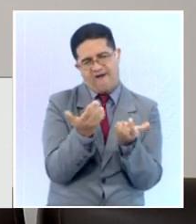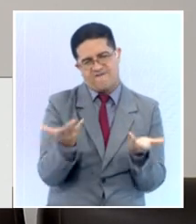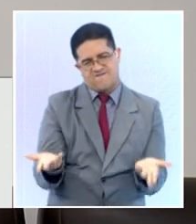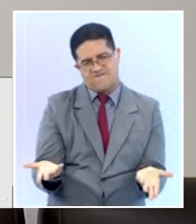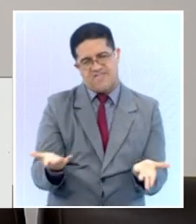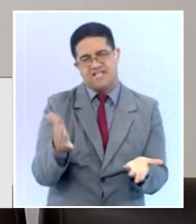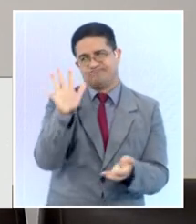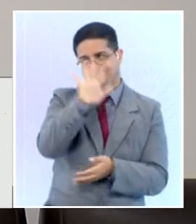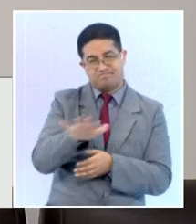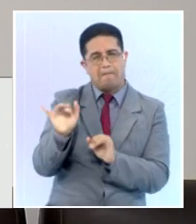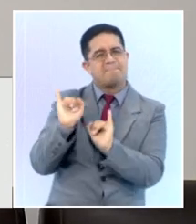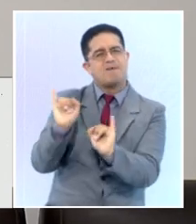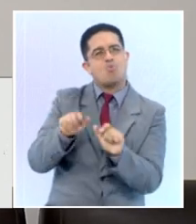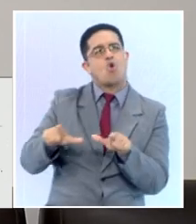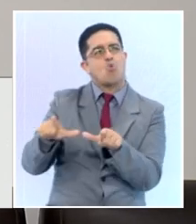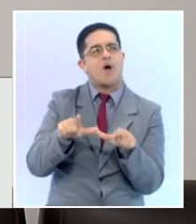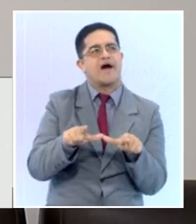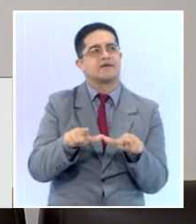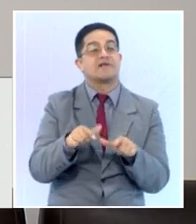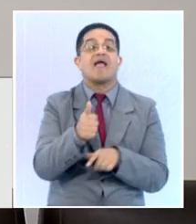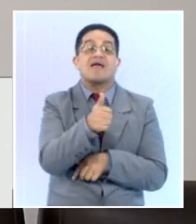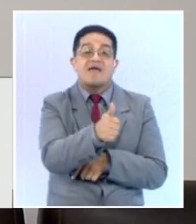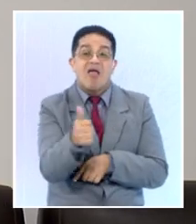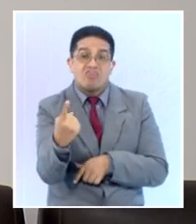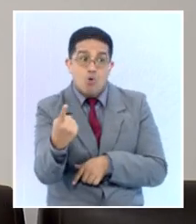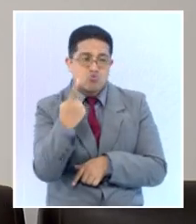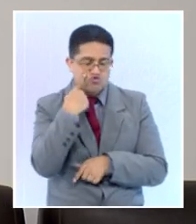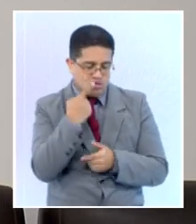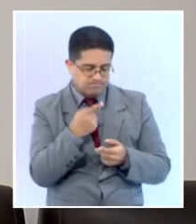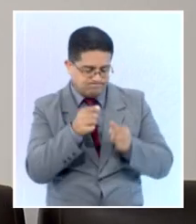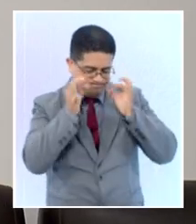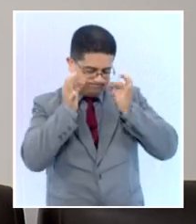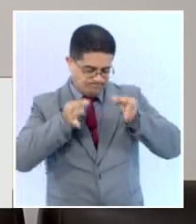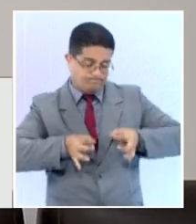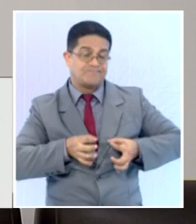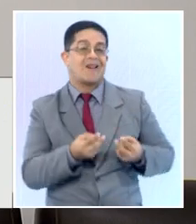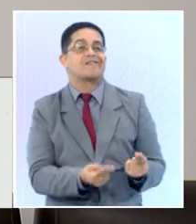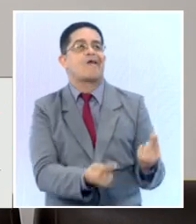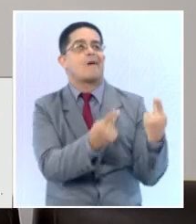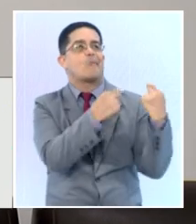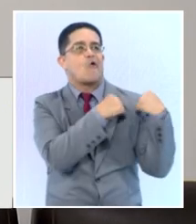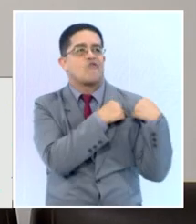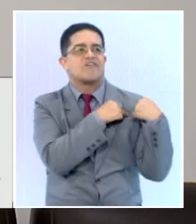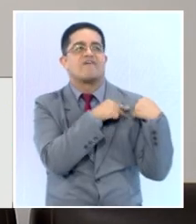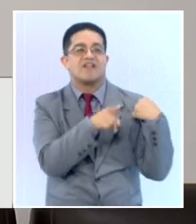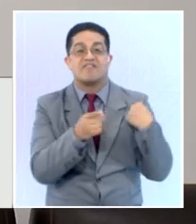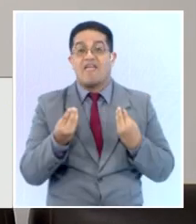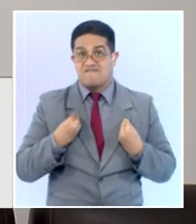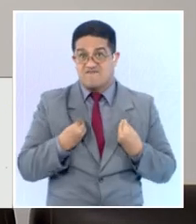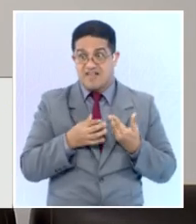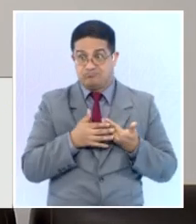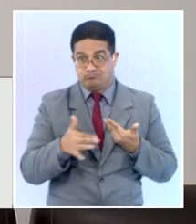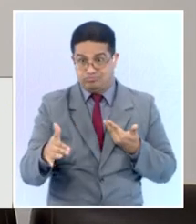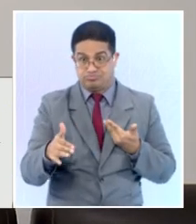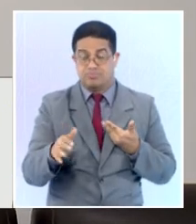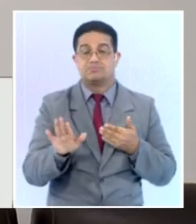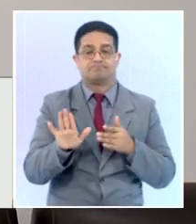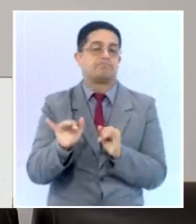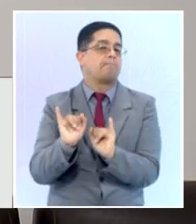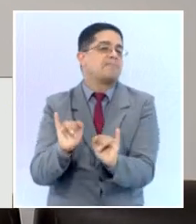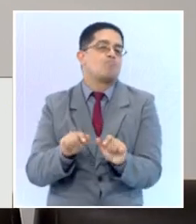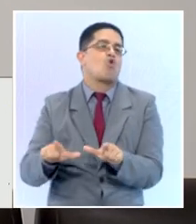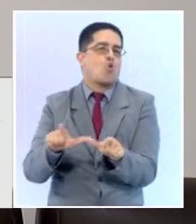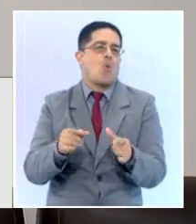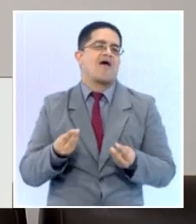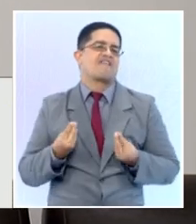azules O sea que tenemos cada uno de nosotros la responsabilidad de lograr longevidad en el sitio y en el espacio